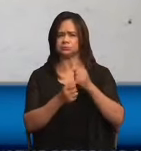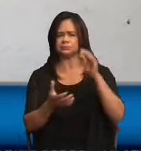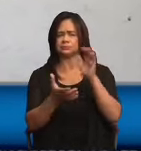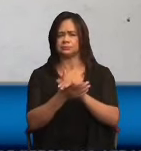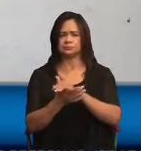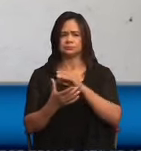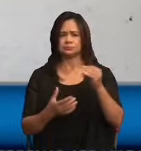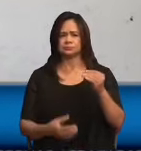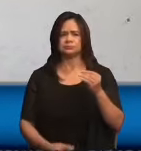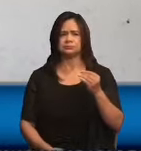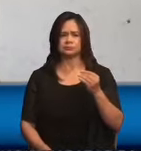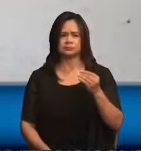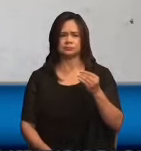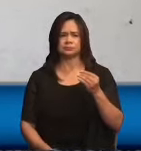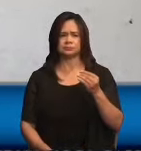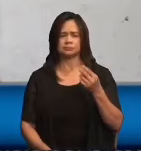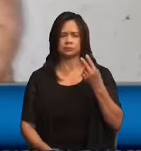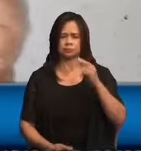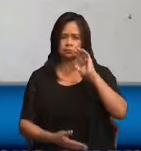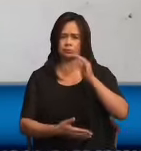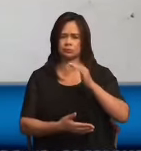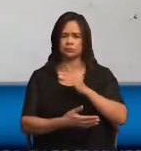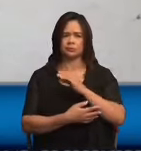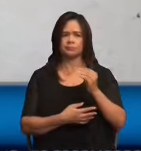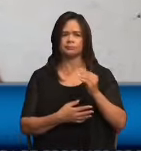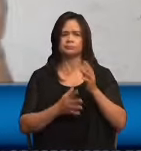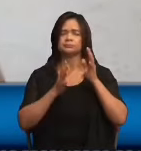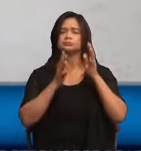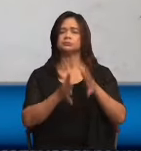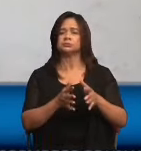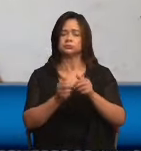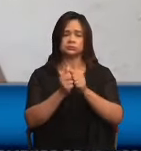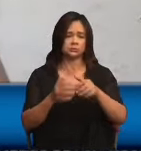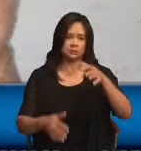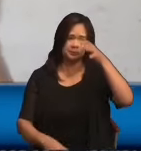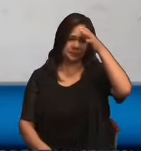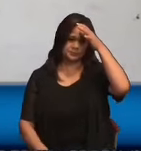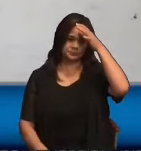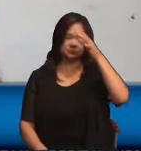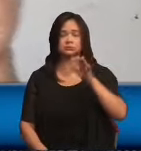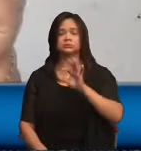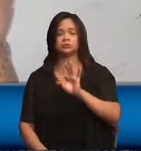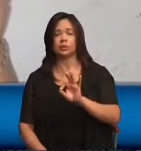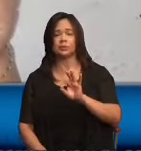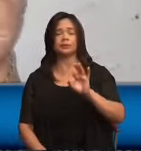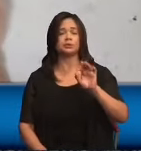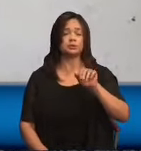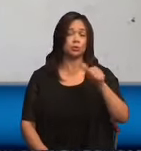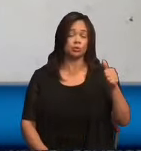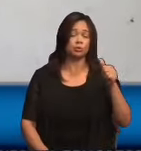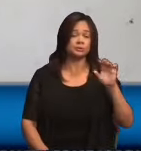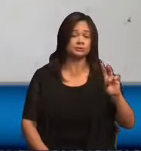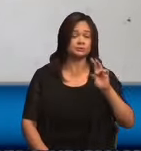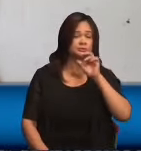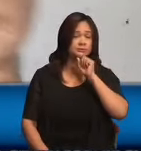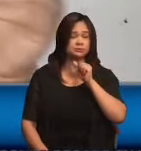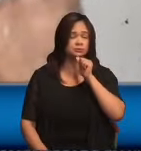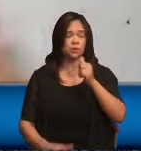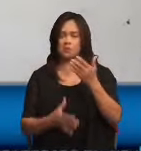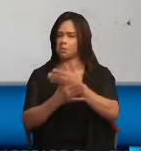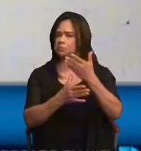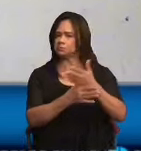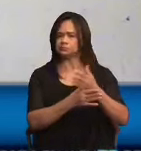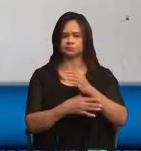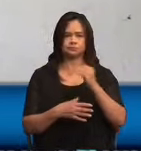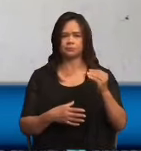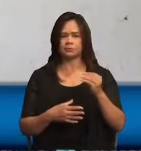y tenemos dos hijos, mire, lo dejo huérfano, uno de 9 y otro de 7. Y él no se metía con nadie